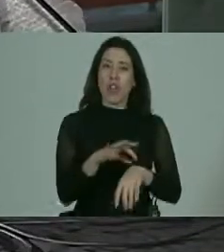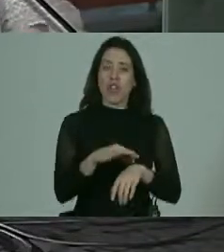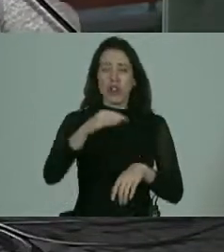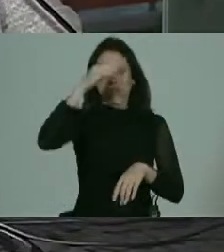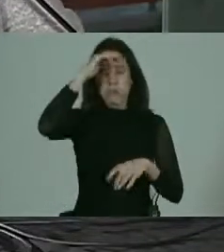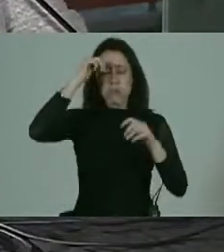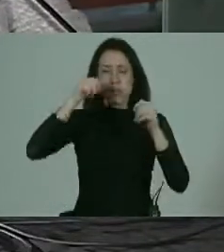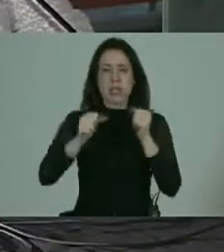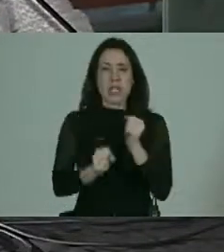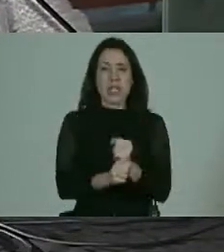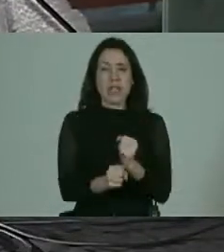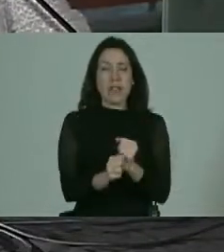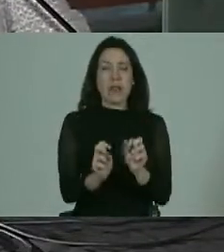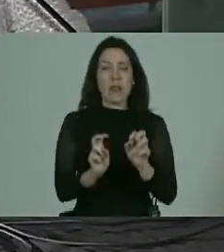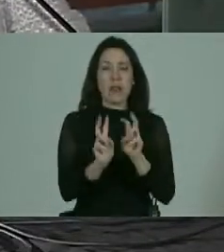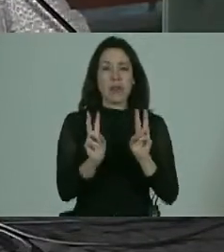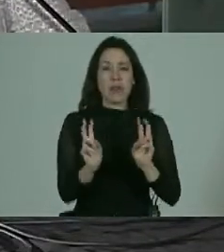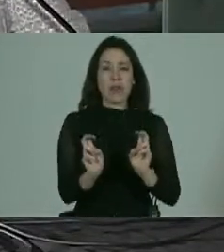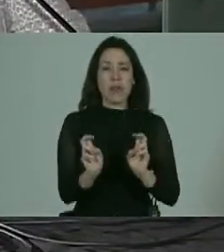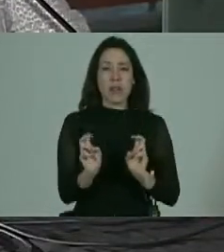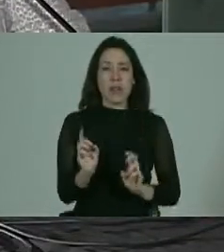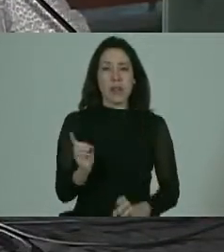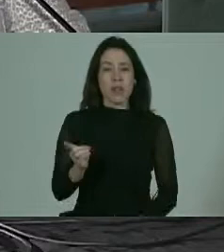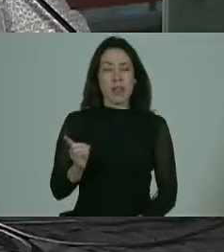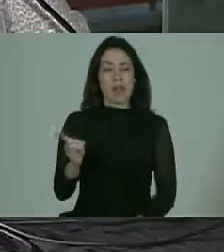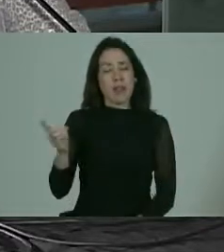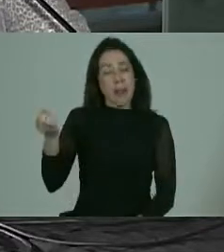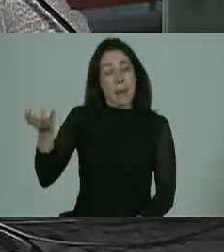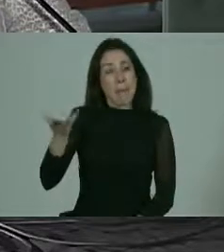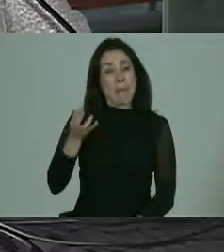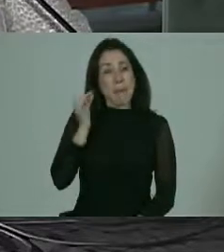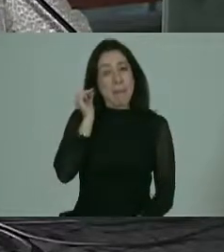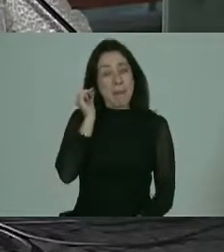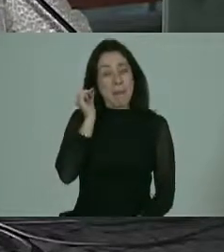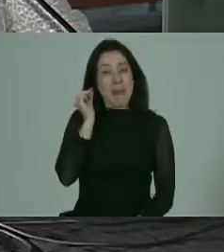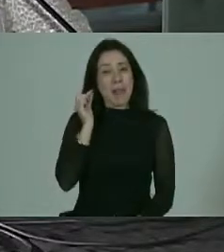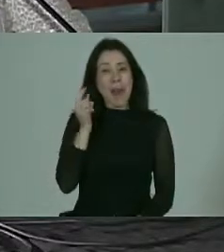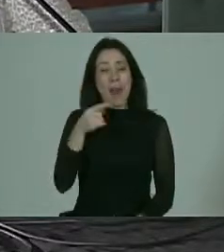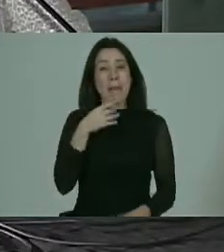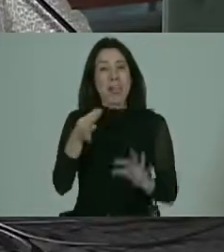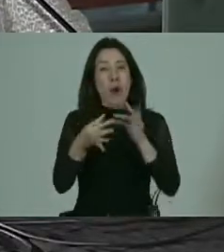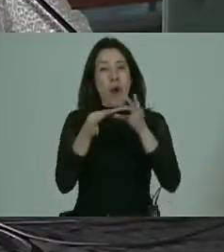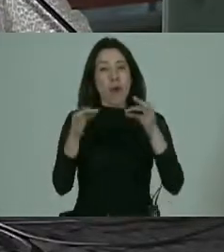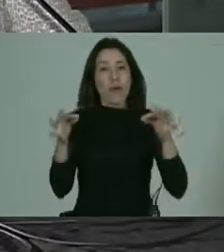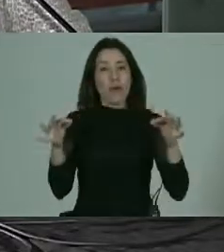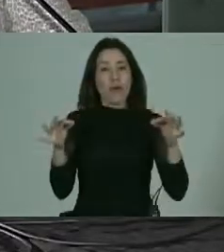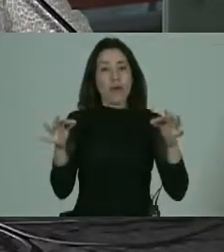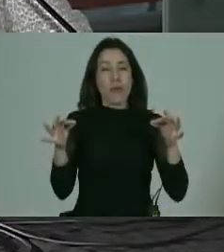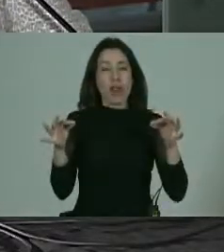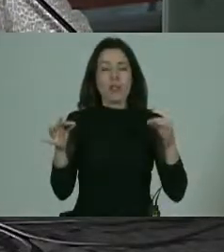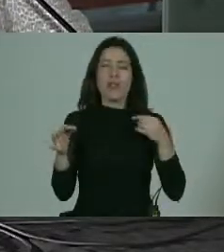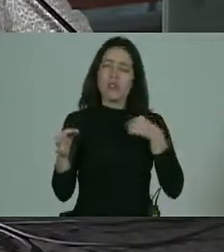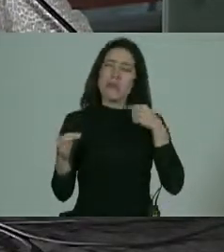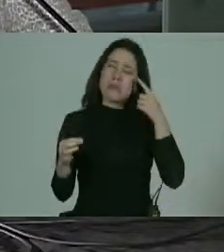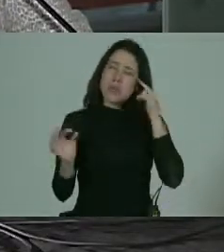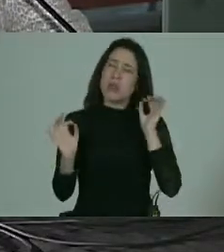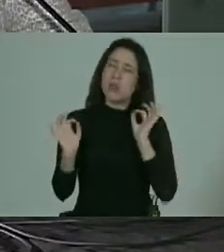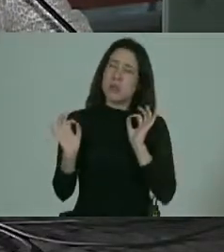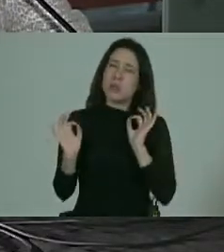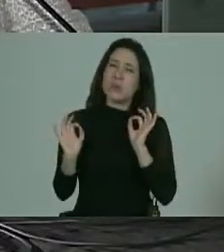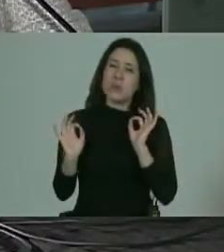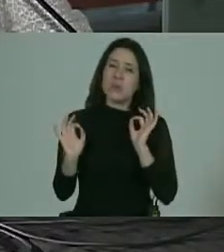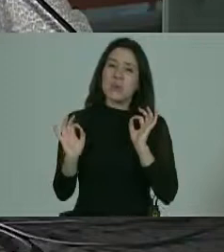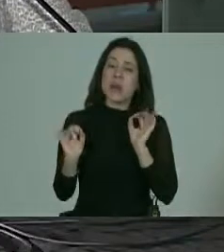mucha experiencia ha trabajado en el tema de venecia es un medio una frase que me hace sentido me dice